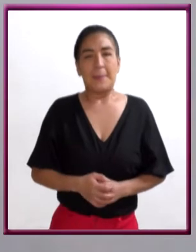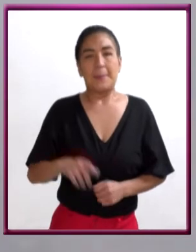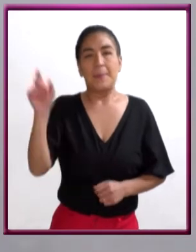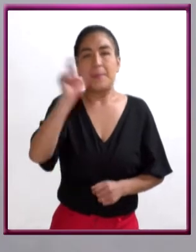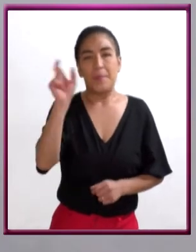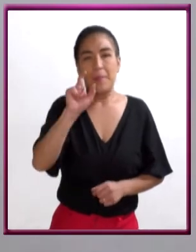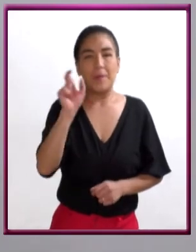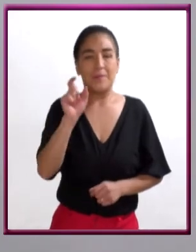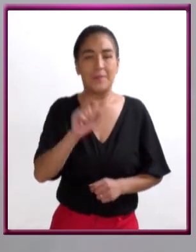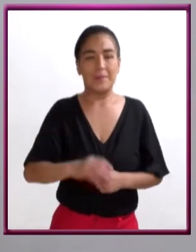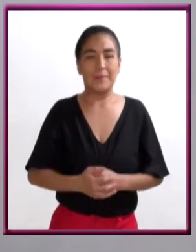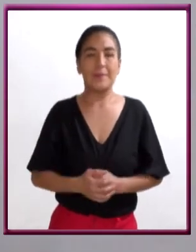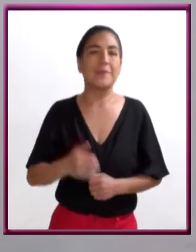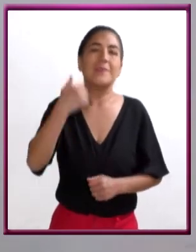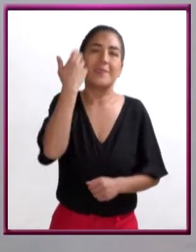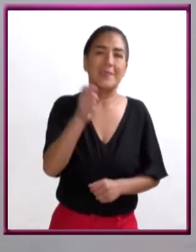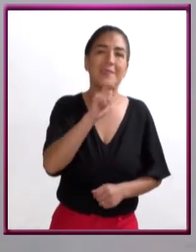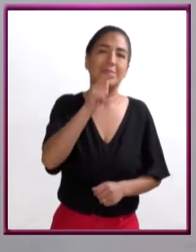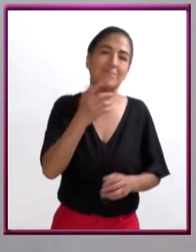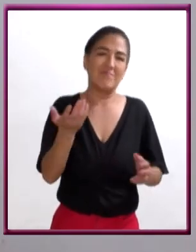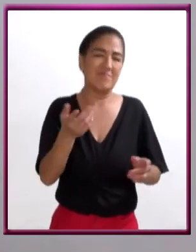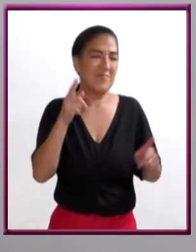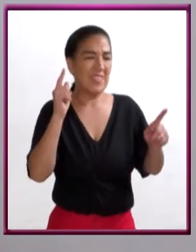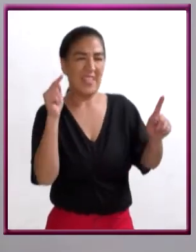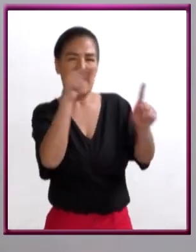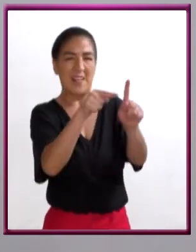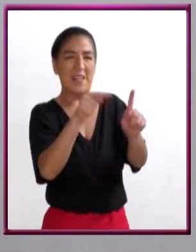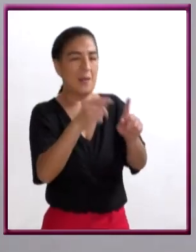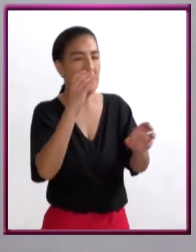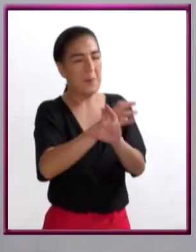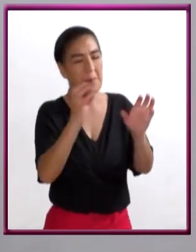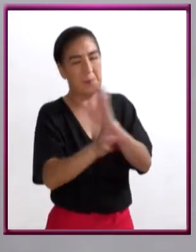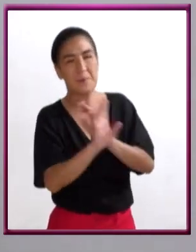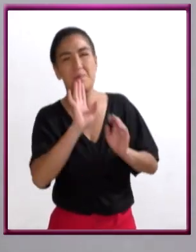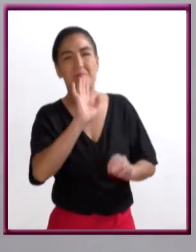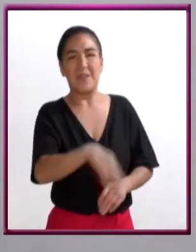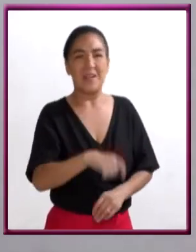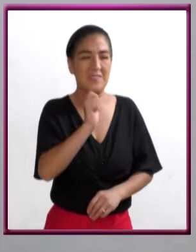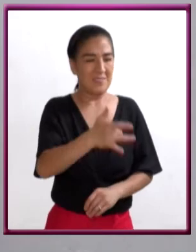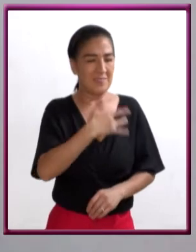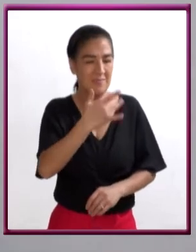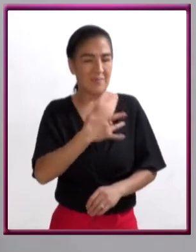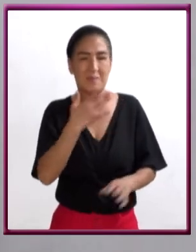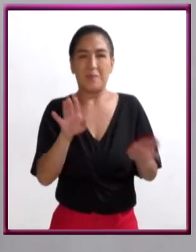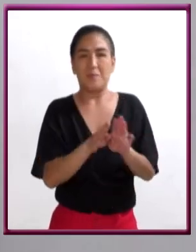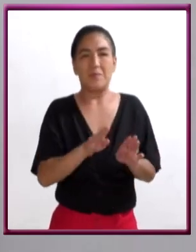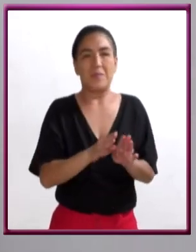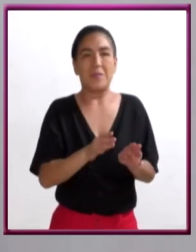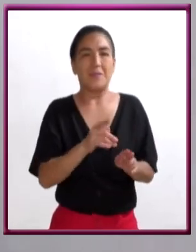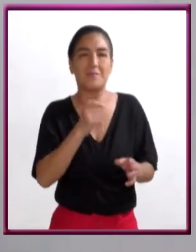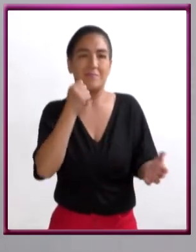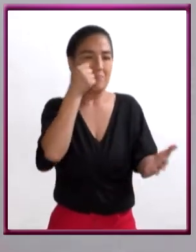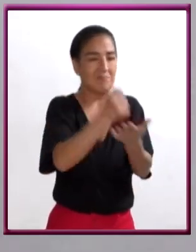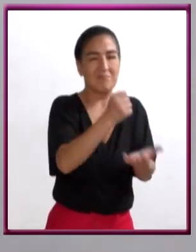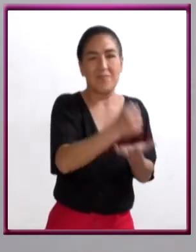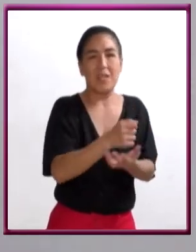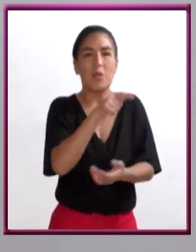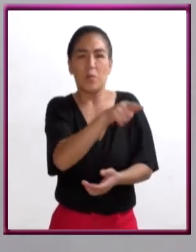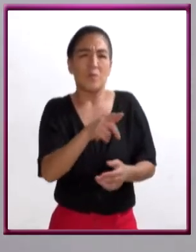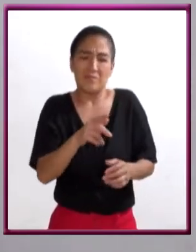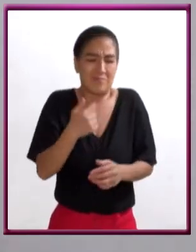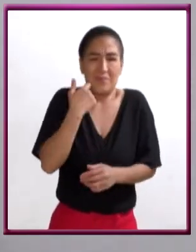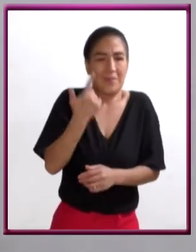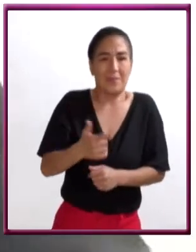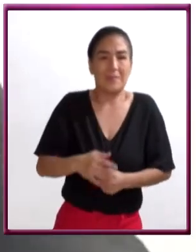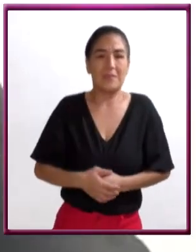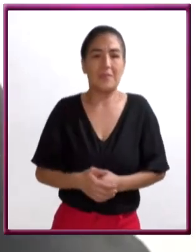Cuando quiere hacerte sentir mal o hacer las cosas que no quieres que no quieres